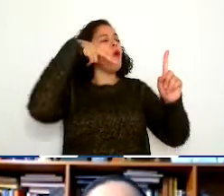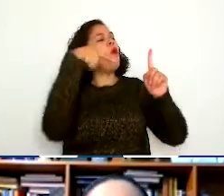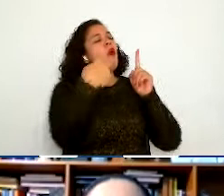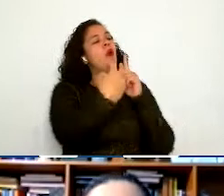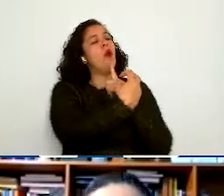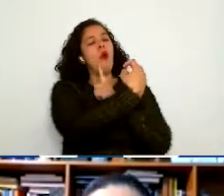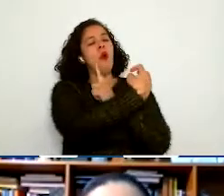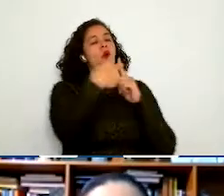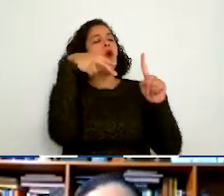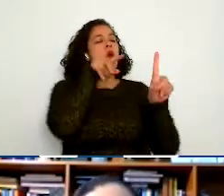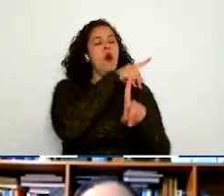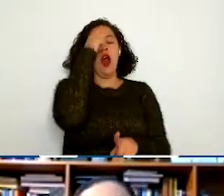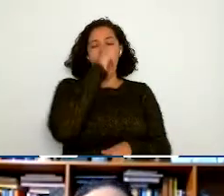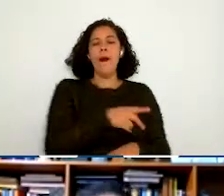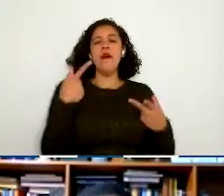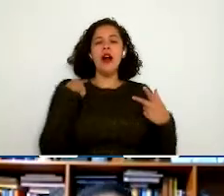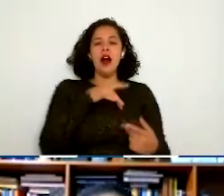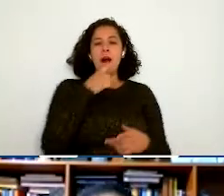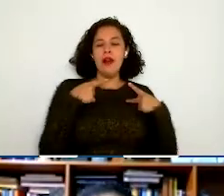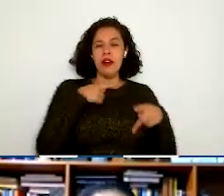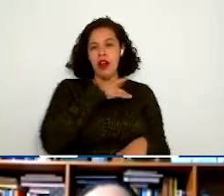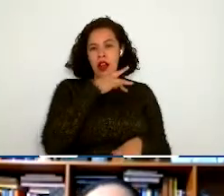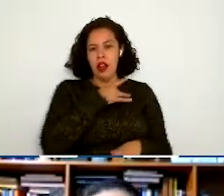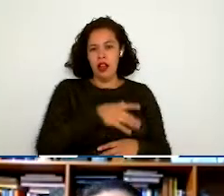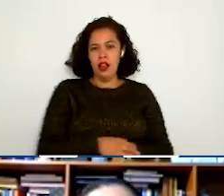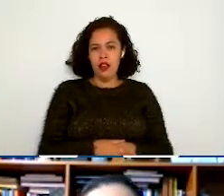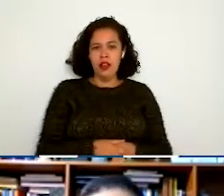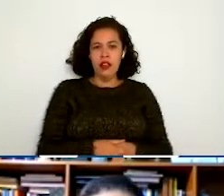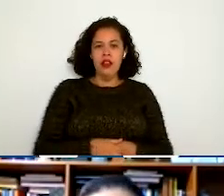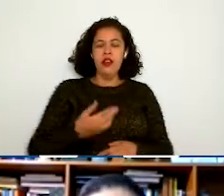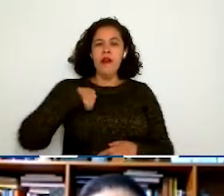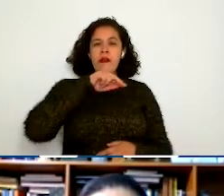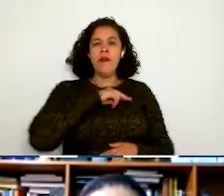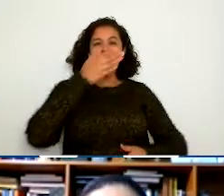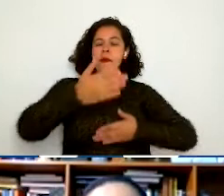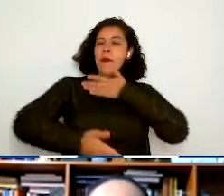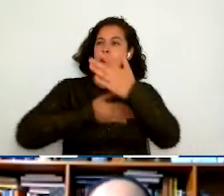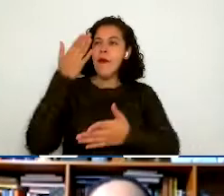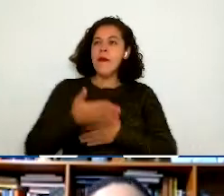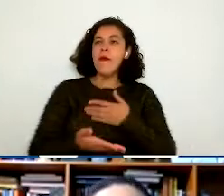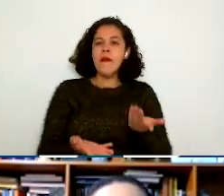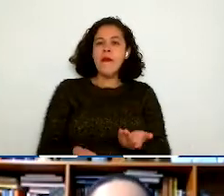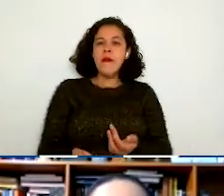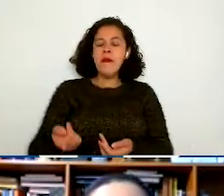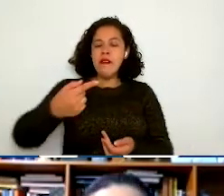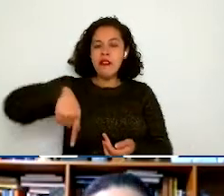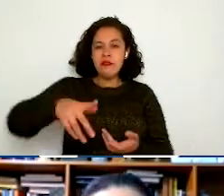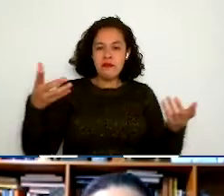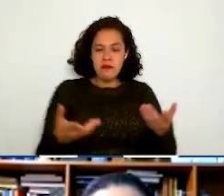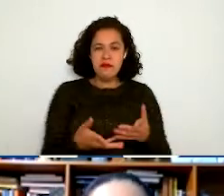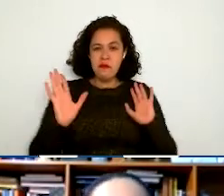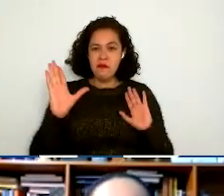la satisfacción que la persona que le estamos otorgando el servicio realice o